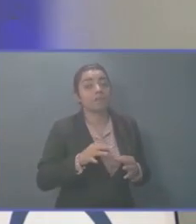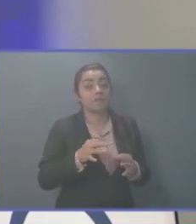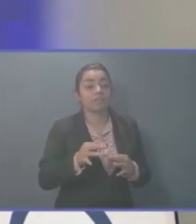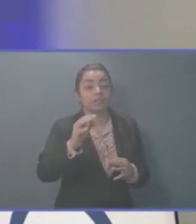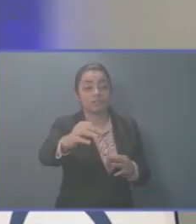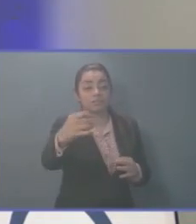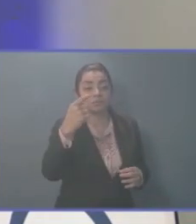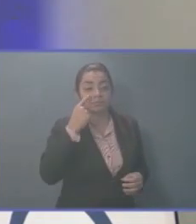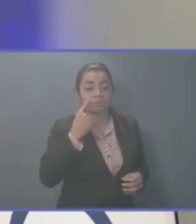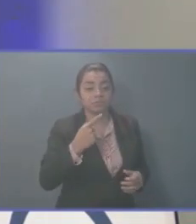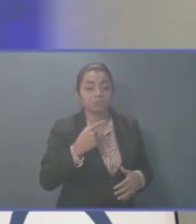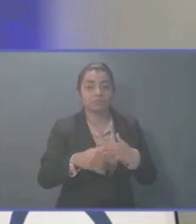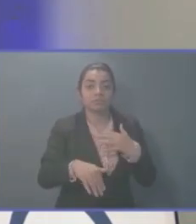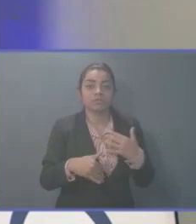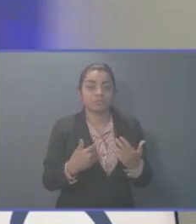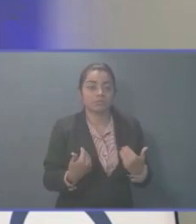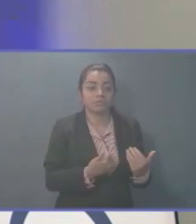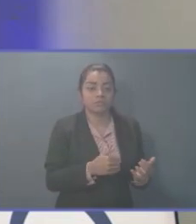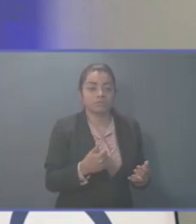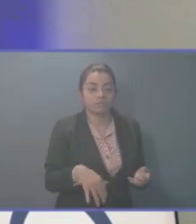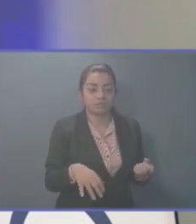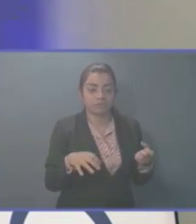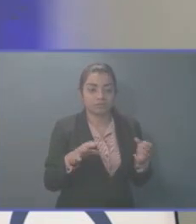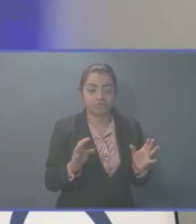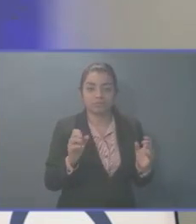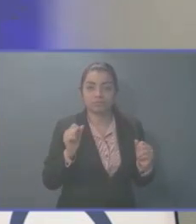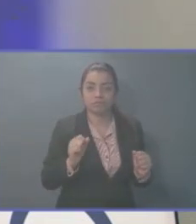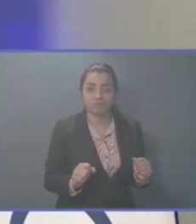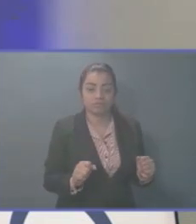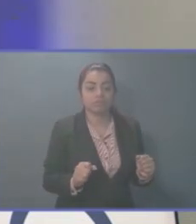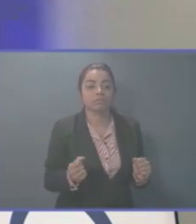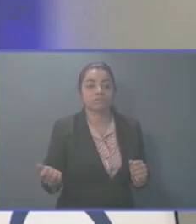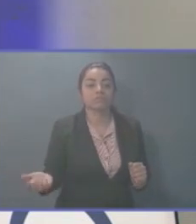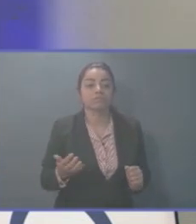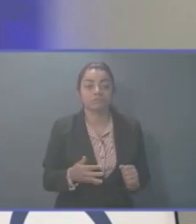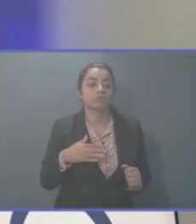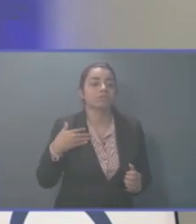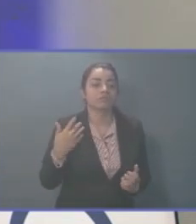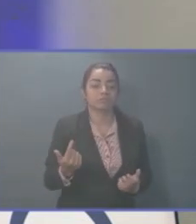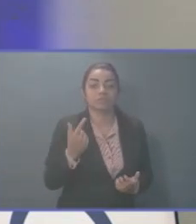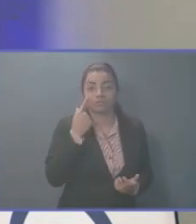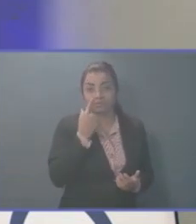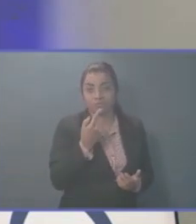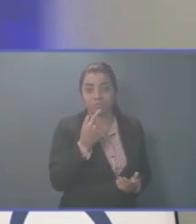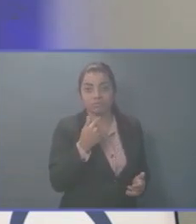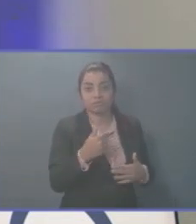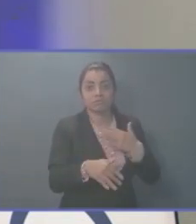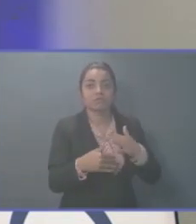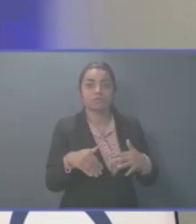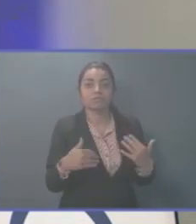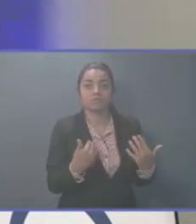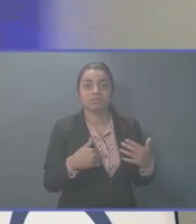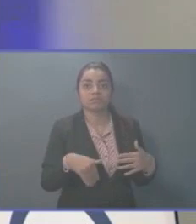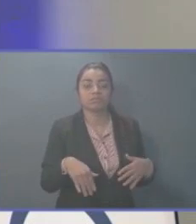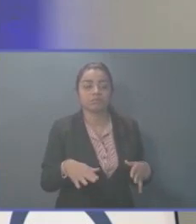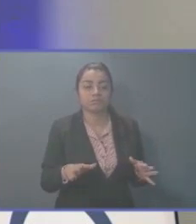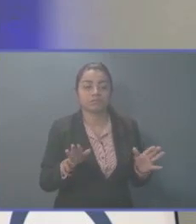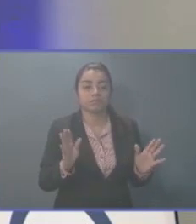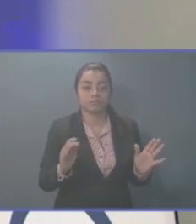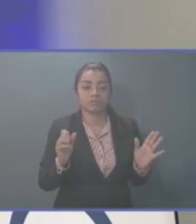cómo contribuimos para que nuestro país siga caminando por una ruta